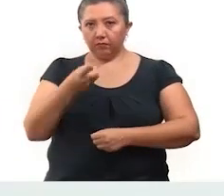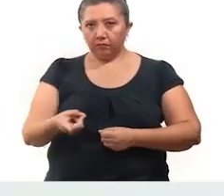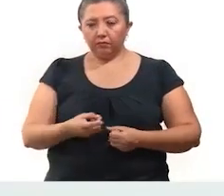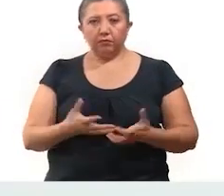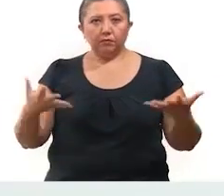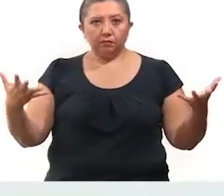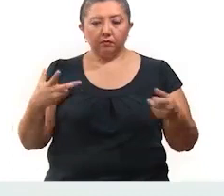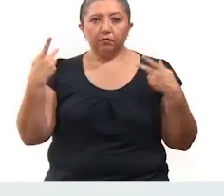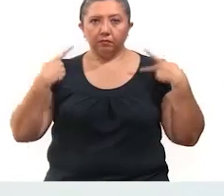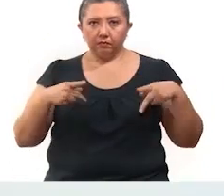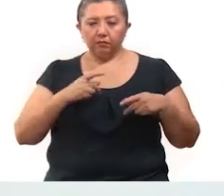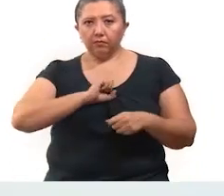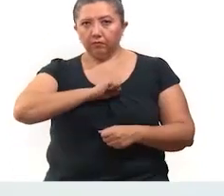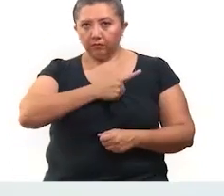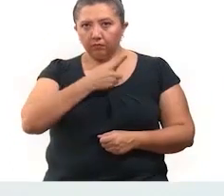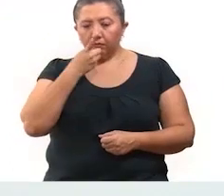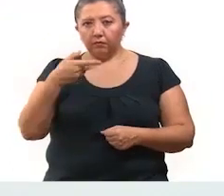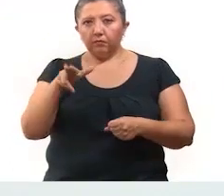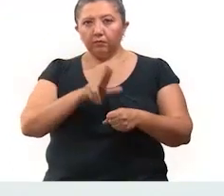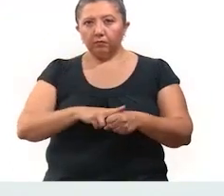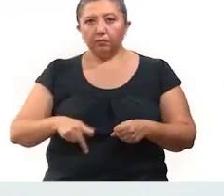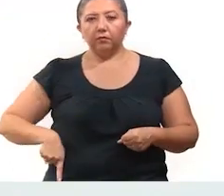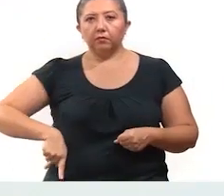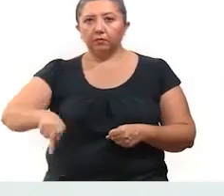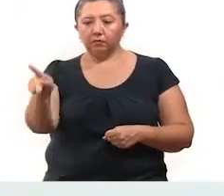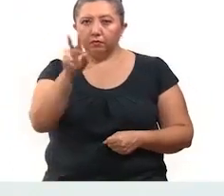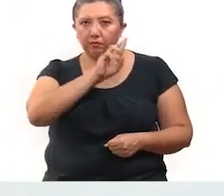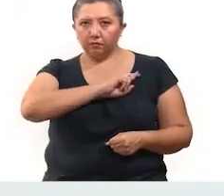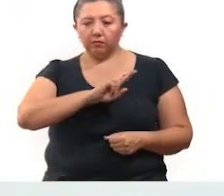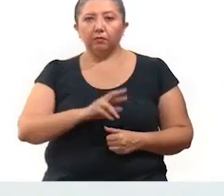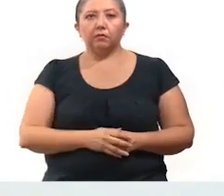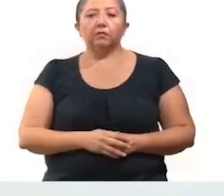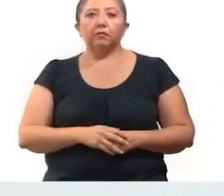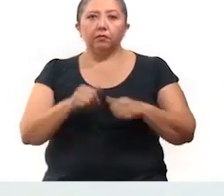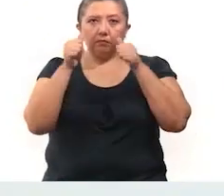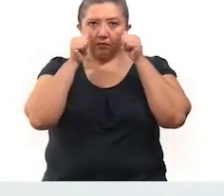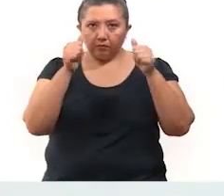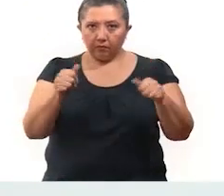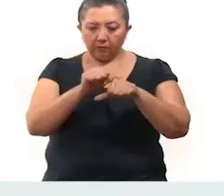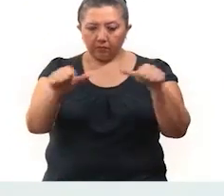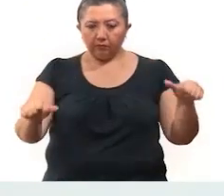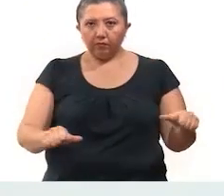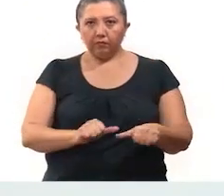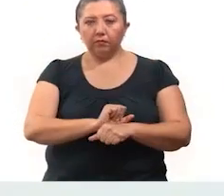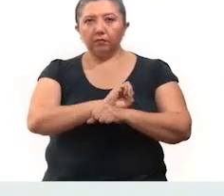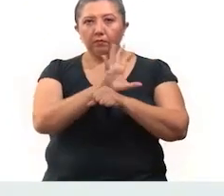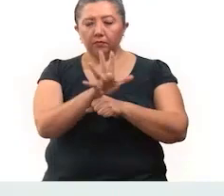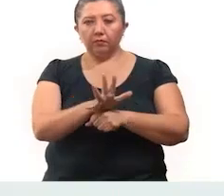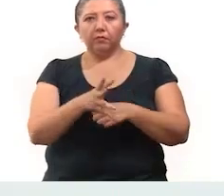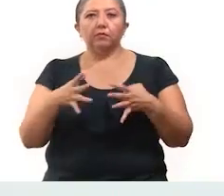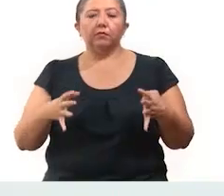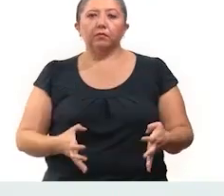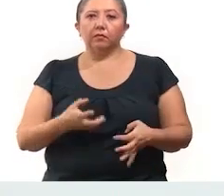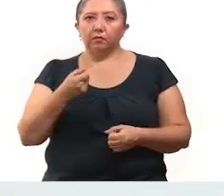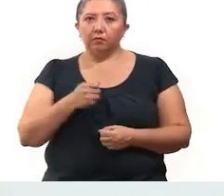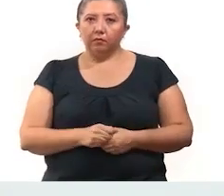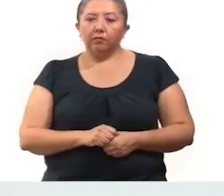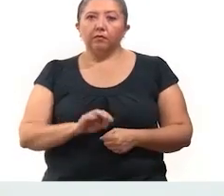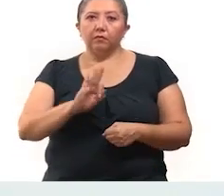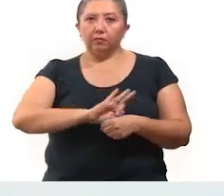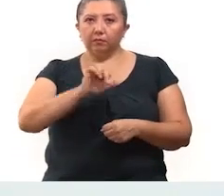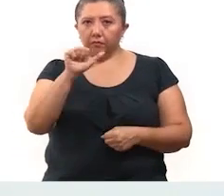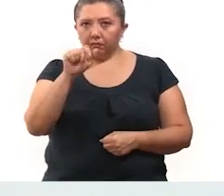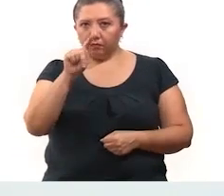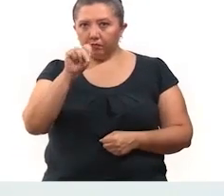refuerzo que se aplican al personal de salud de los hospitales públicos y privados que atienden área COVID pertenecen a la